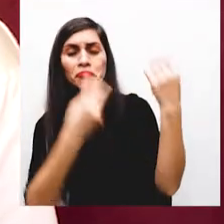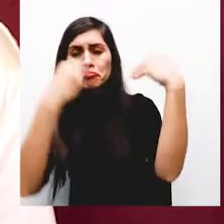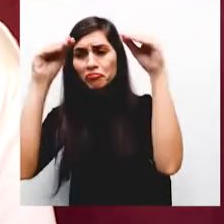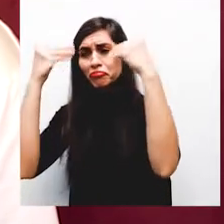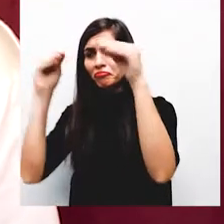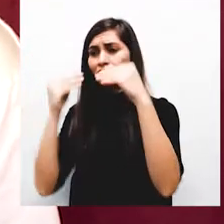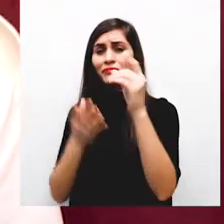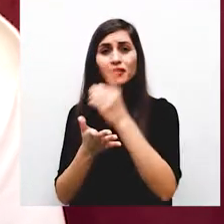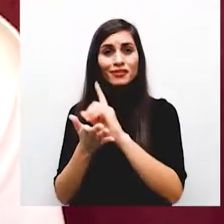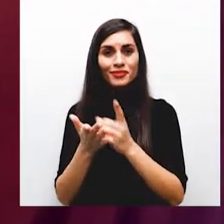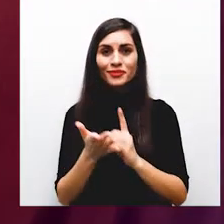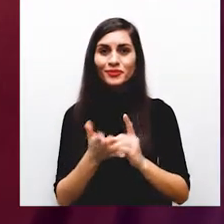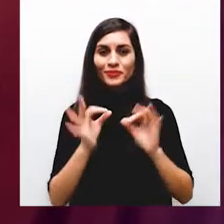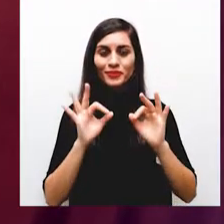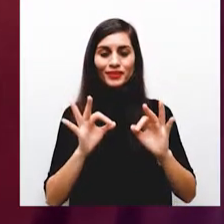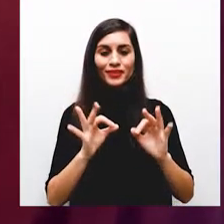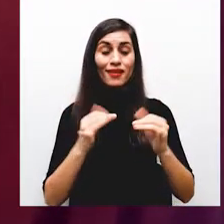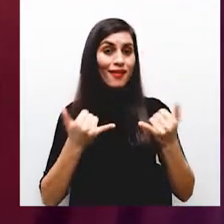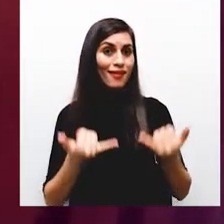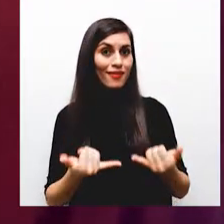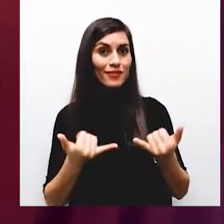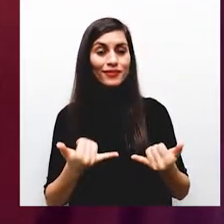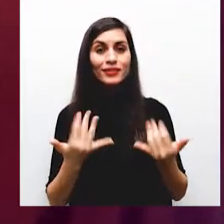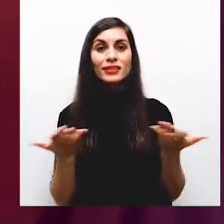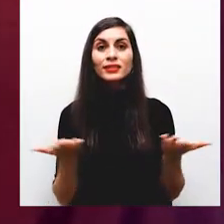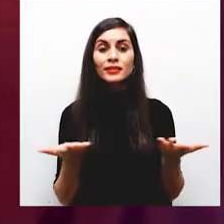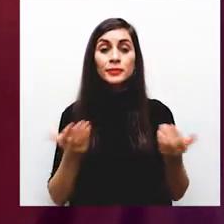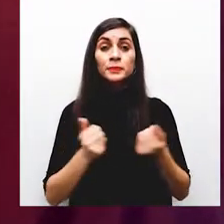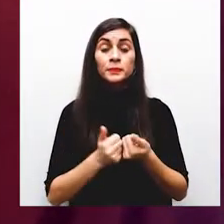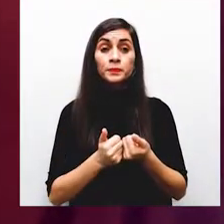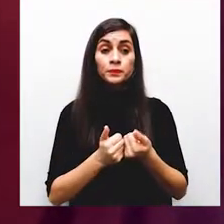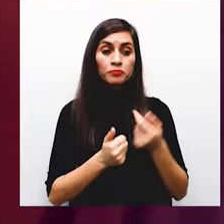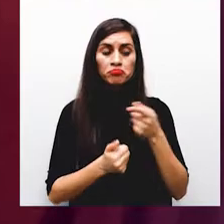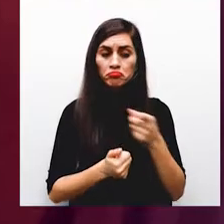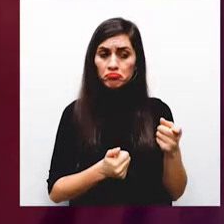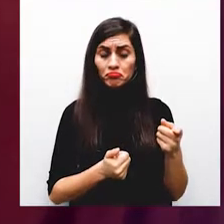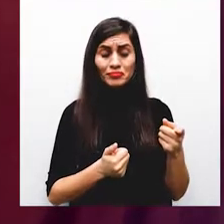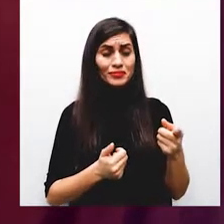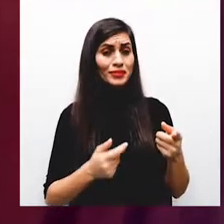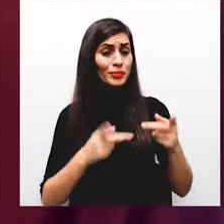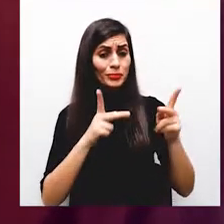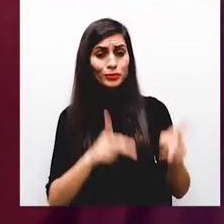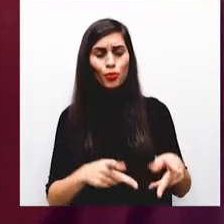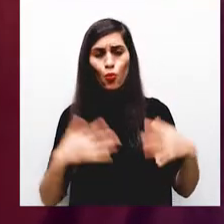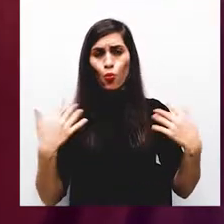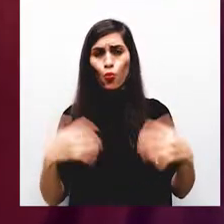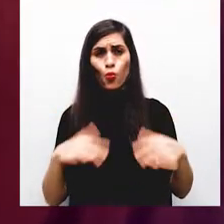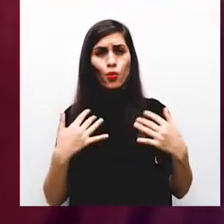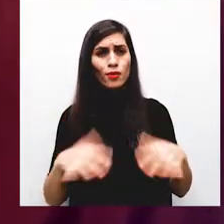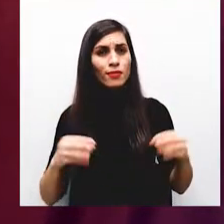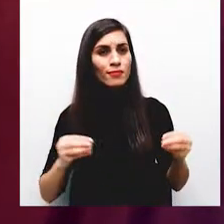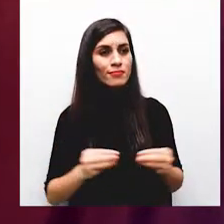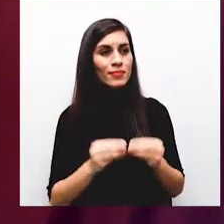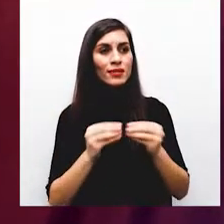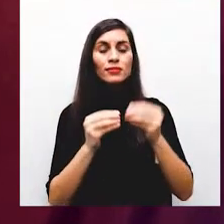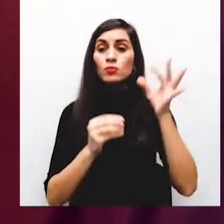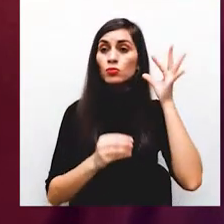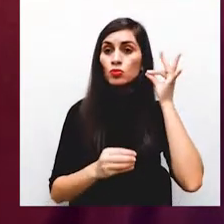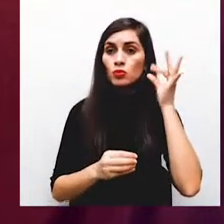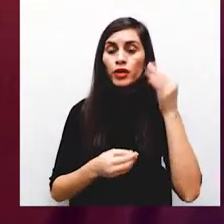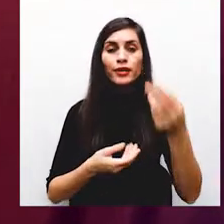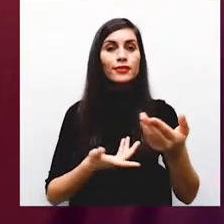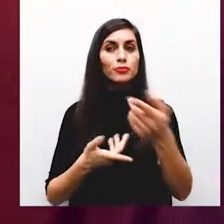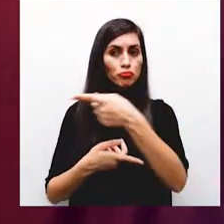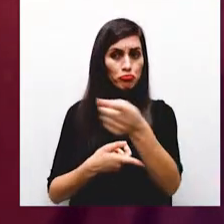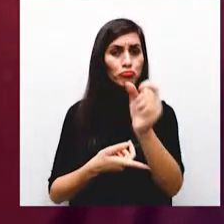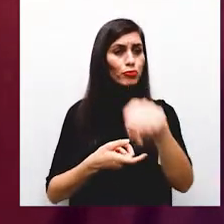poder comercializarlo. Entonces, Yayoi fue una innovadora, una persona que le ha abierto puertas a